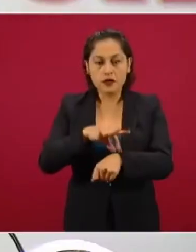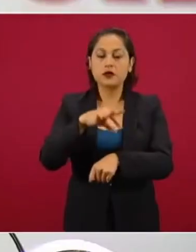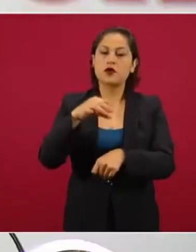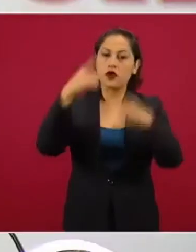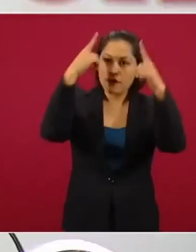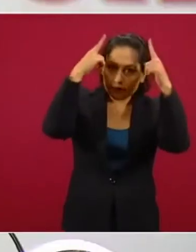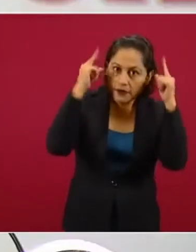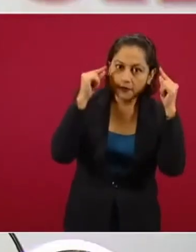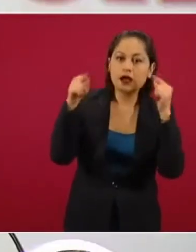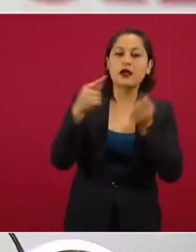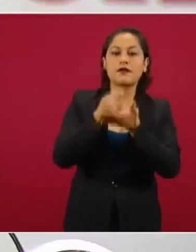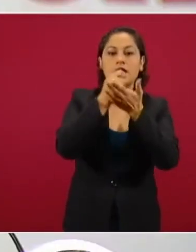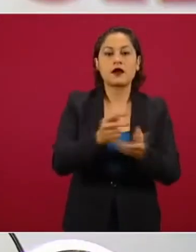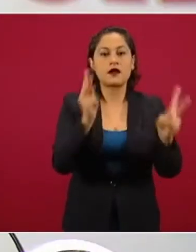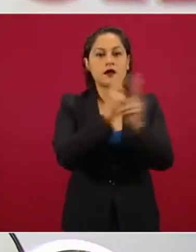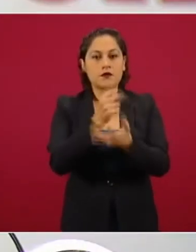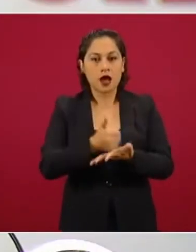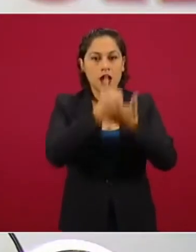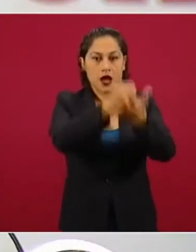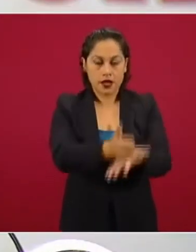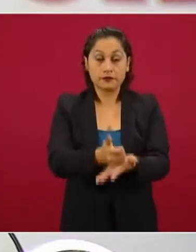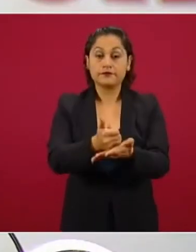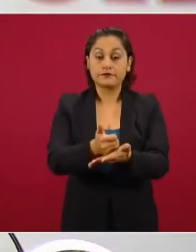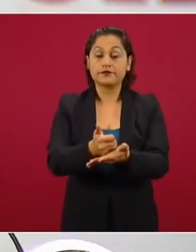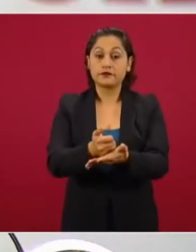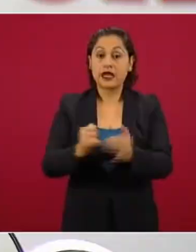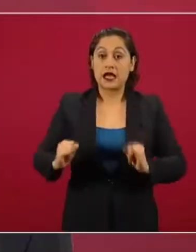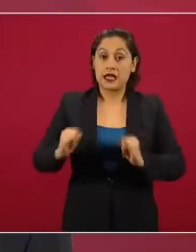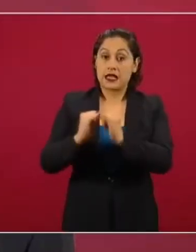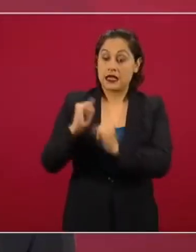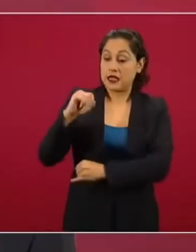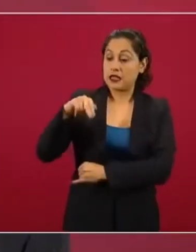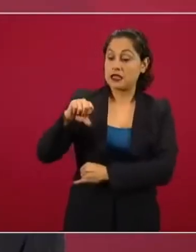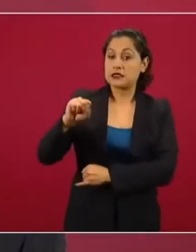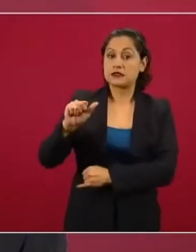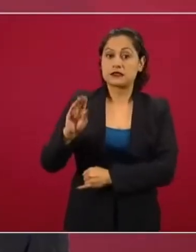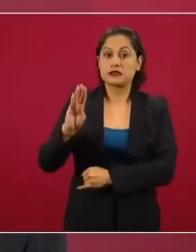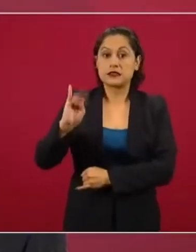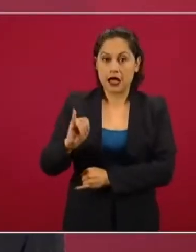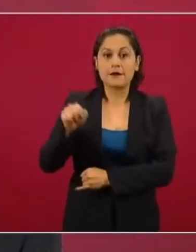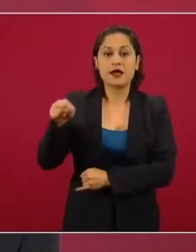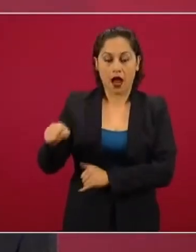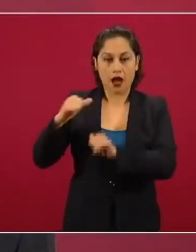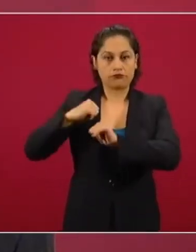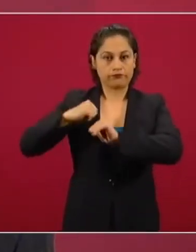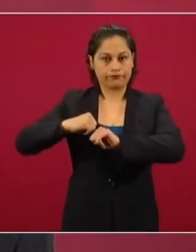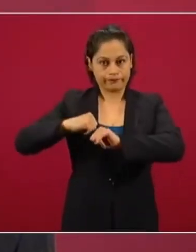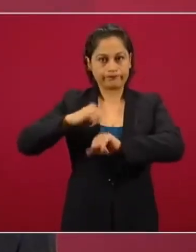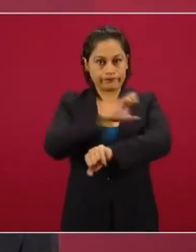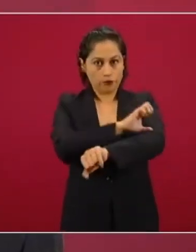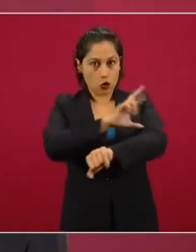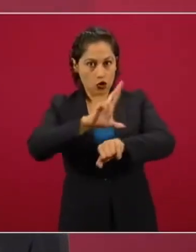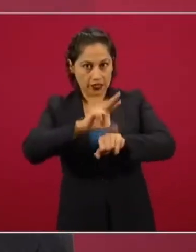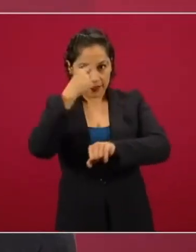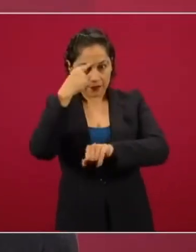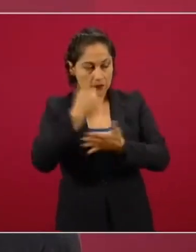e inhaloterapeutas. El INSABI, el Instituto de Salud para el Bienestar, que coordina toda esta capacidad de apoyo y respuesta